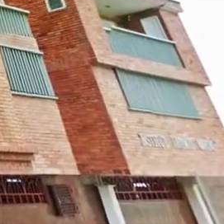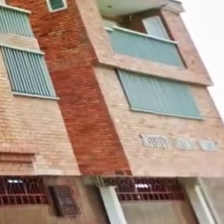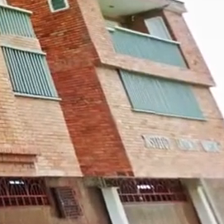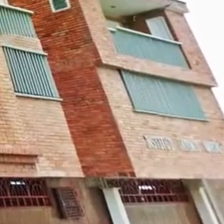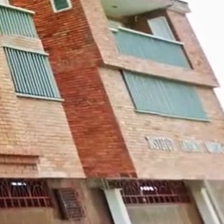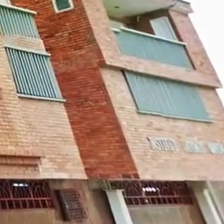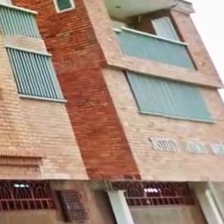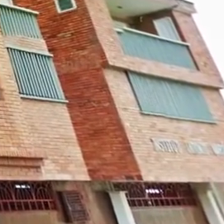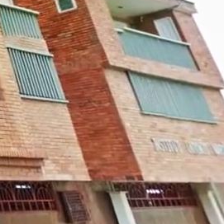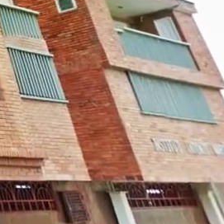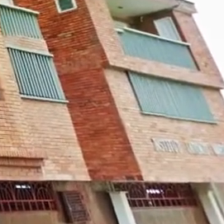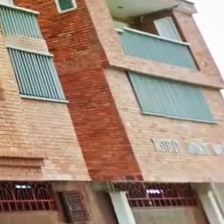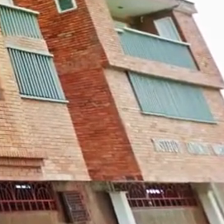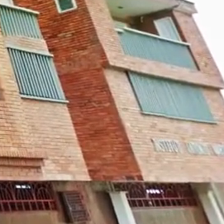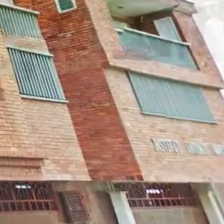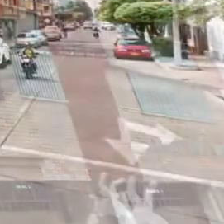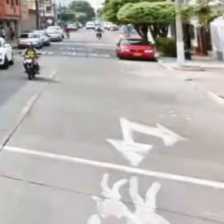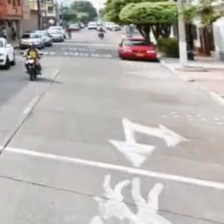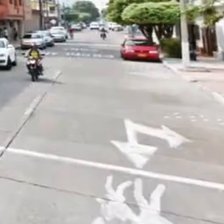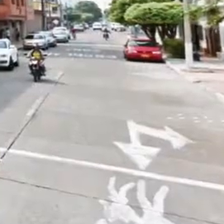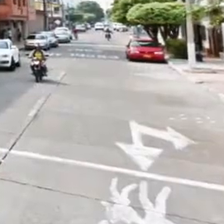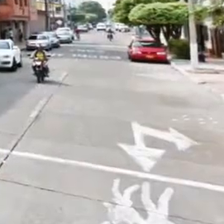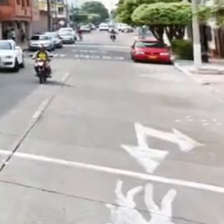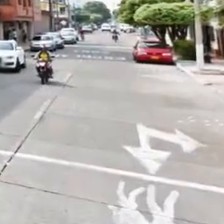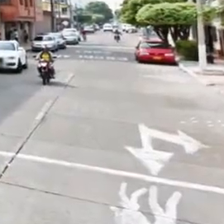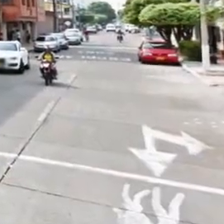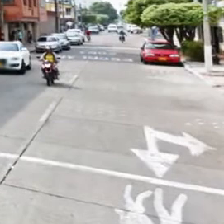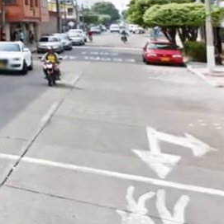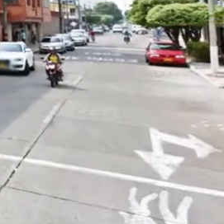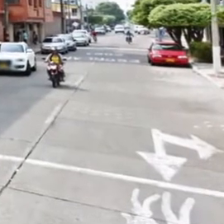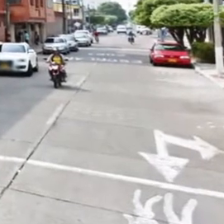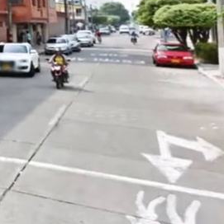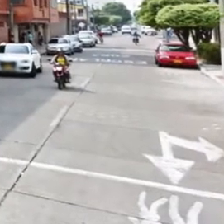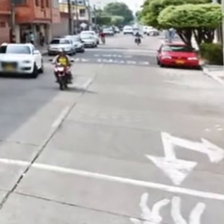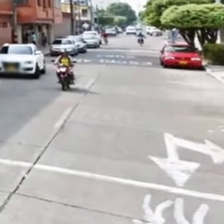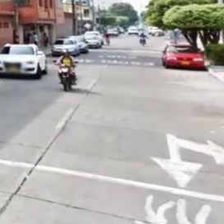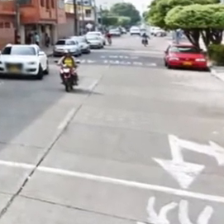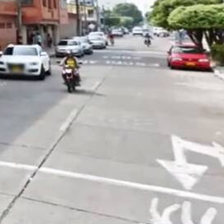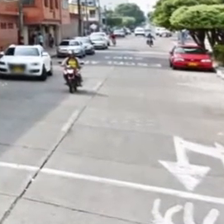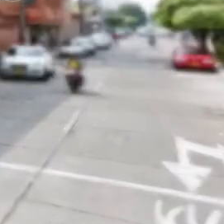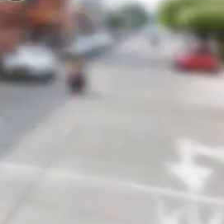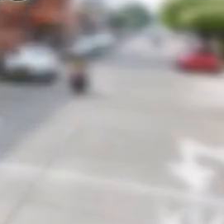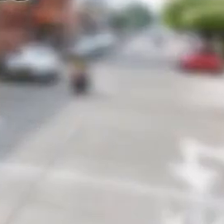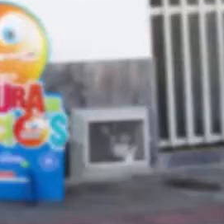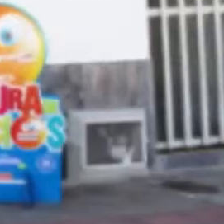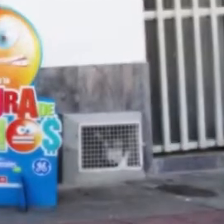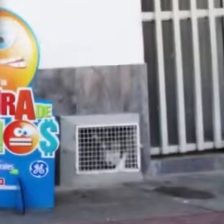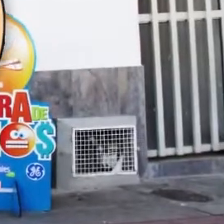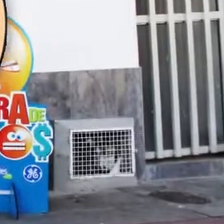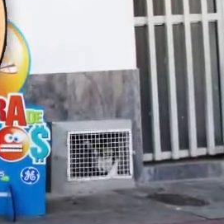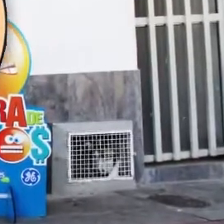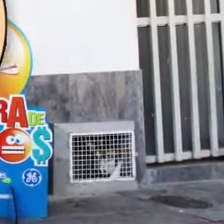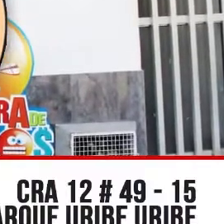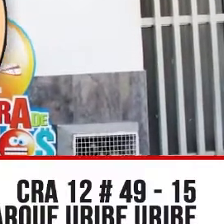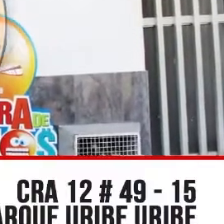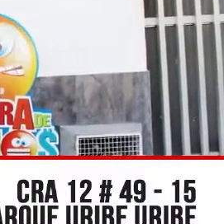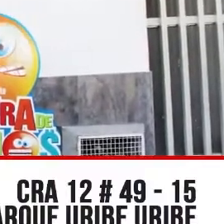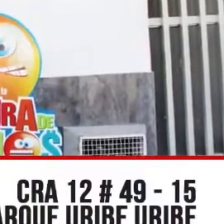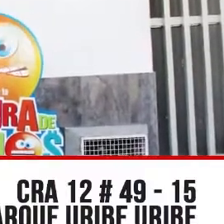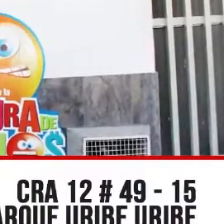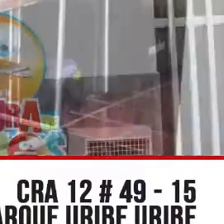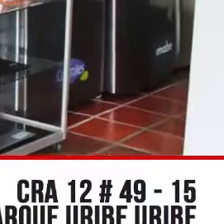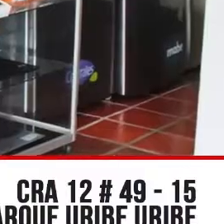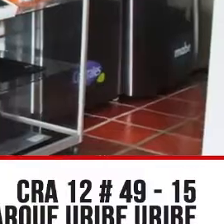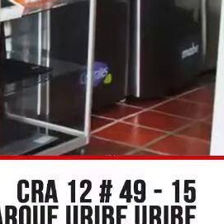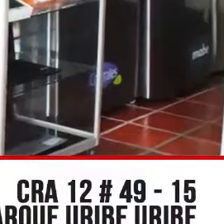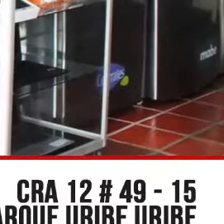Seguimos construyendo nuevos y mejores espacios educativos. Conócelos muy pronto. Inscripciones abiertas. La Feria del Crédito está en